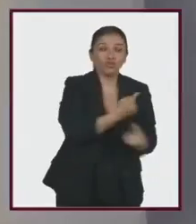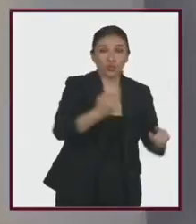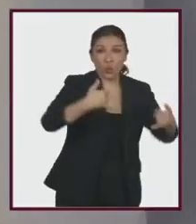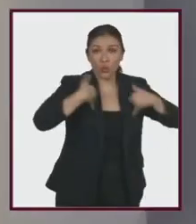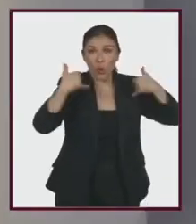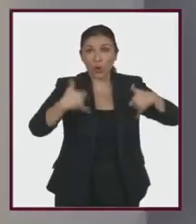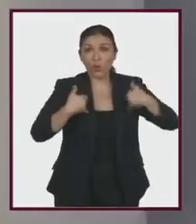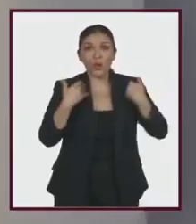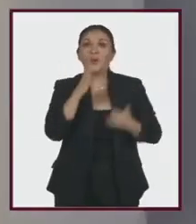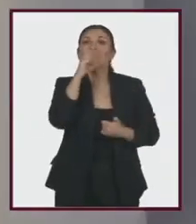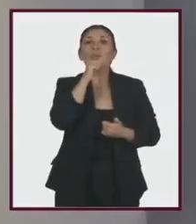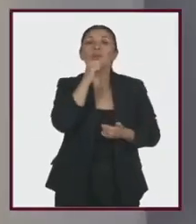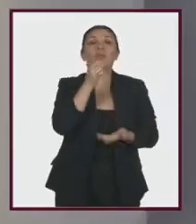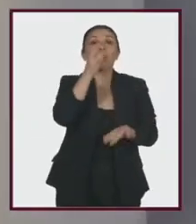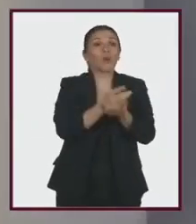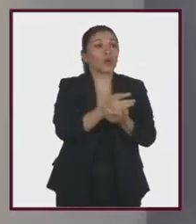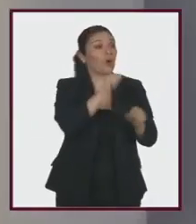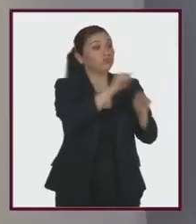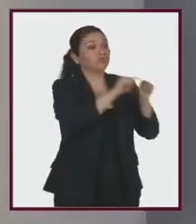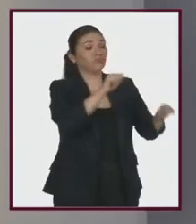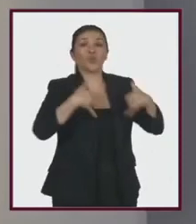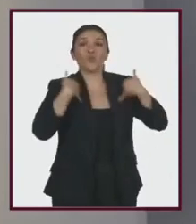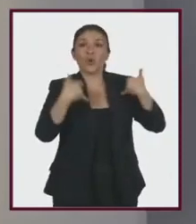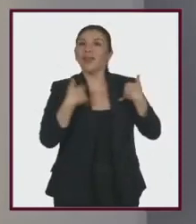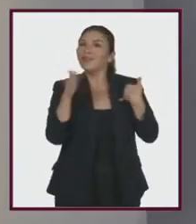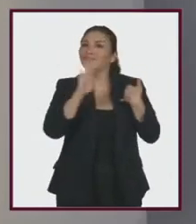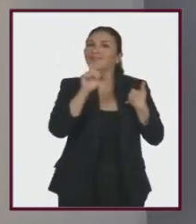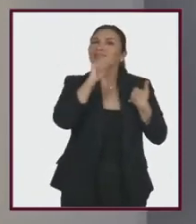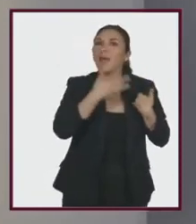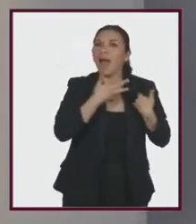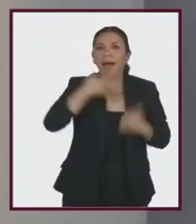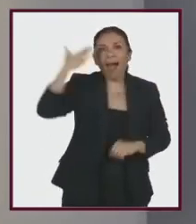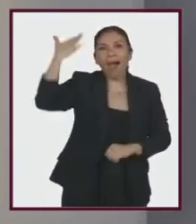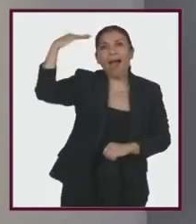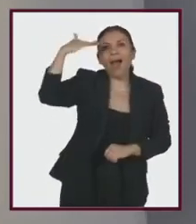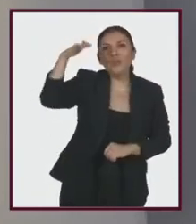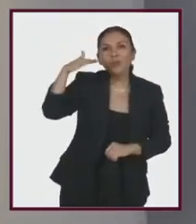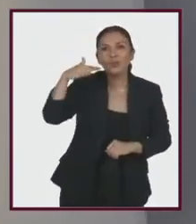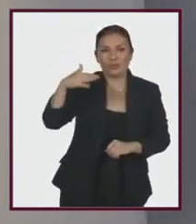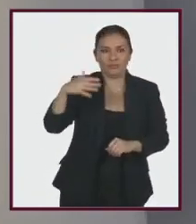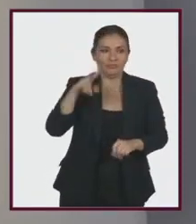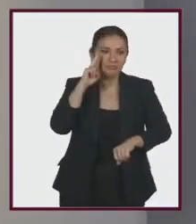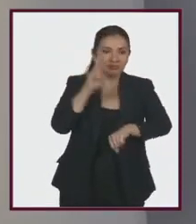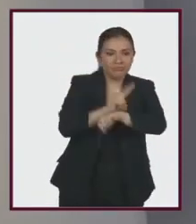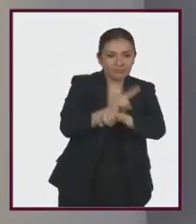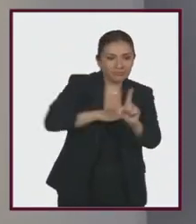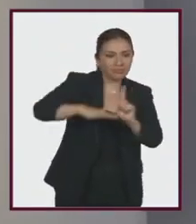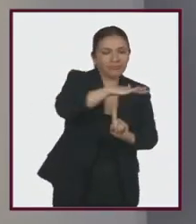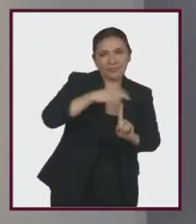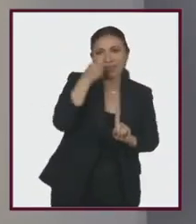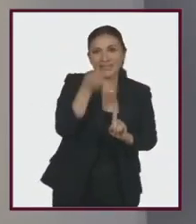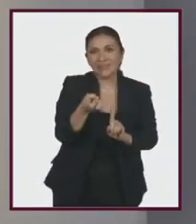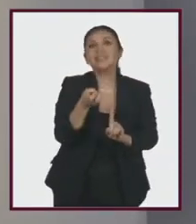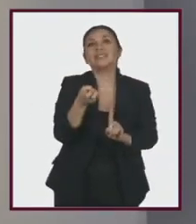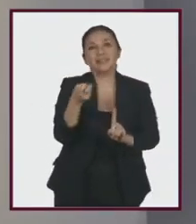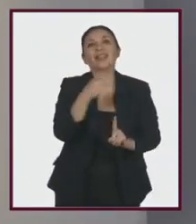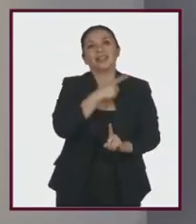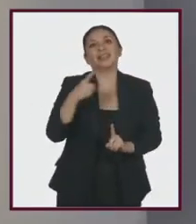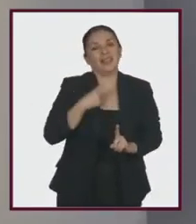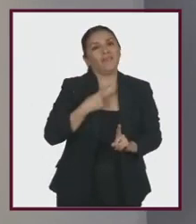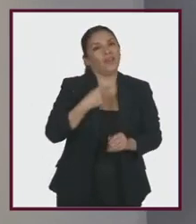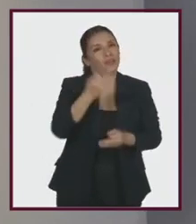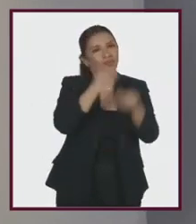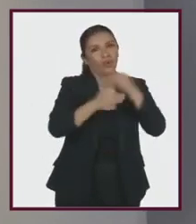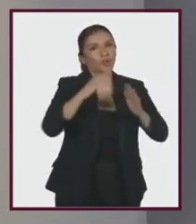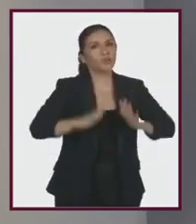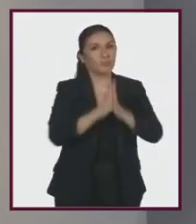adolescentes no podemos hablar solo de ellos, claro. Tenemos que hablar de todos los adultos que estamos alrededor, entonces sí tenemos que involucrar